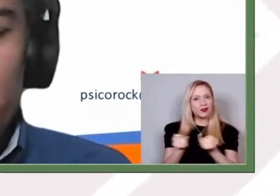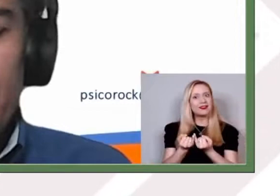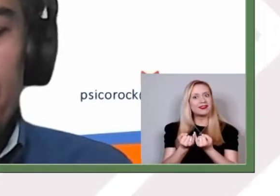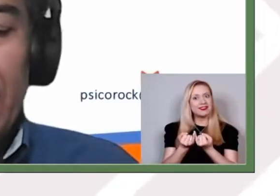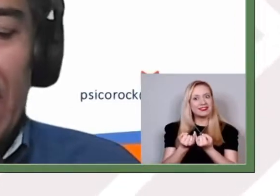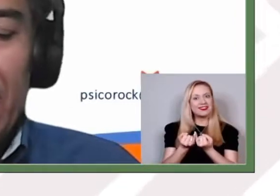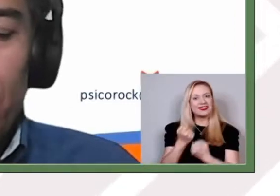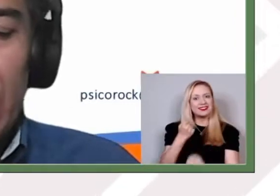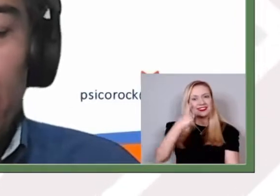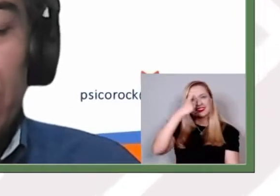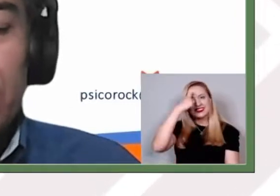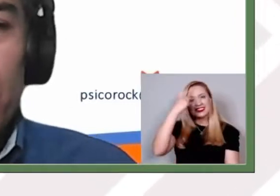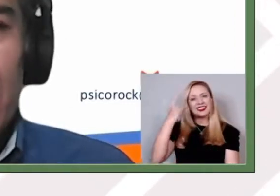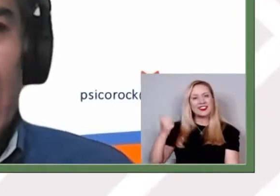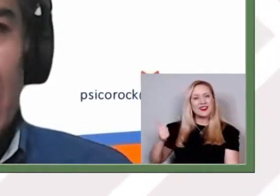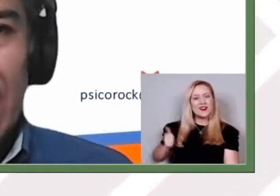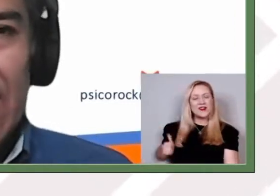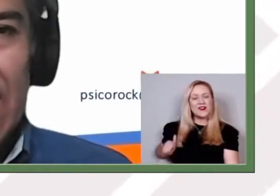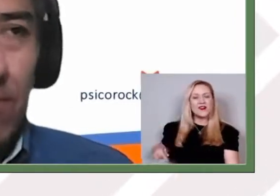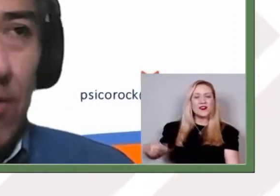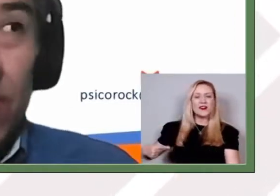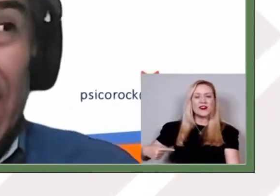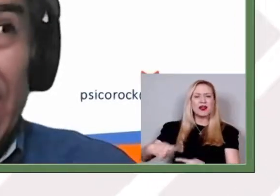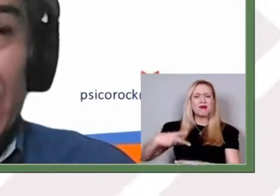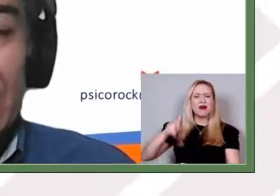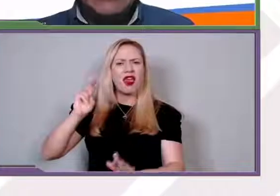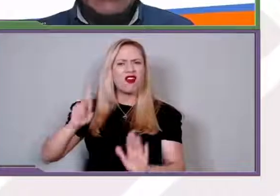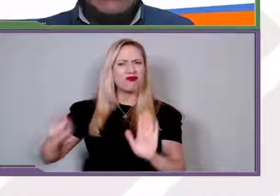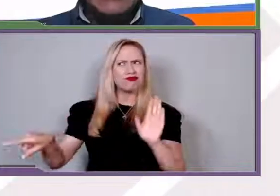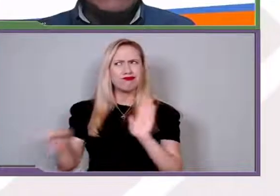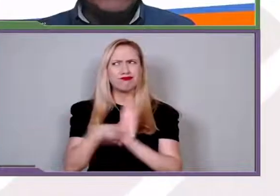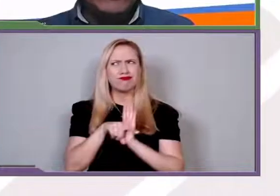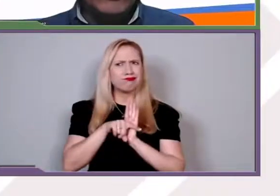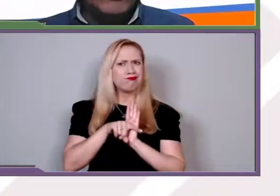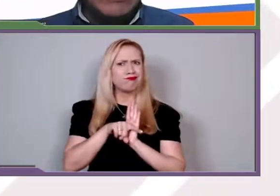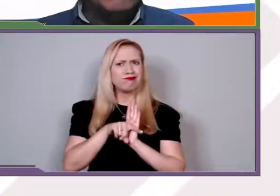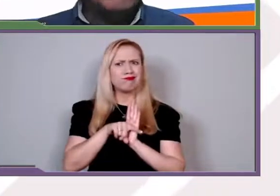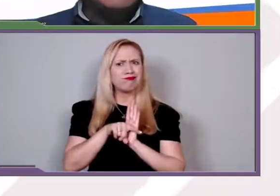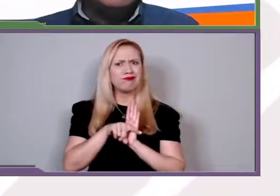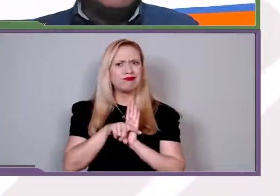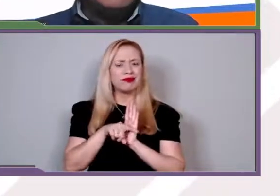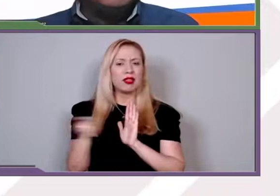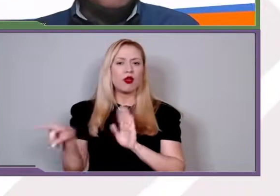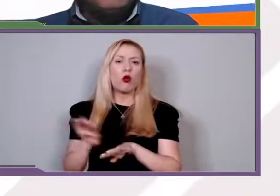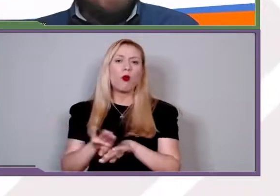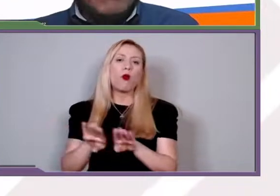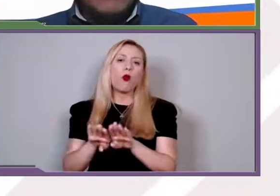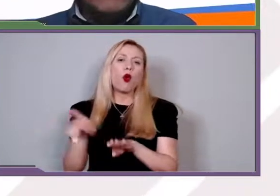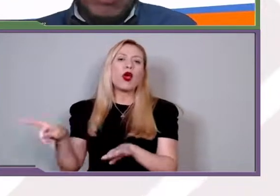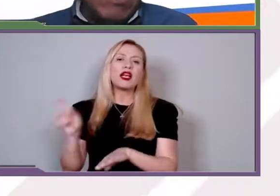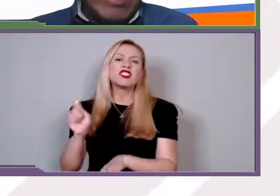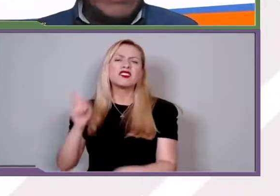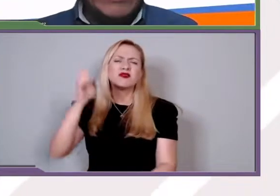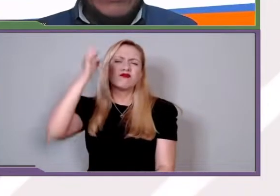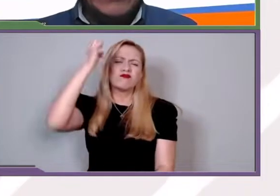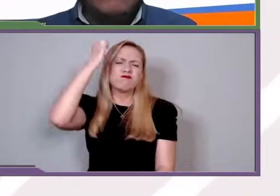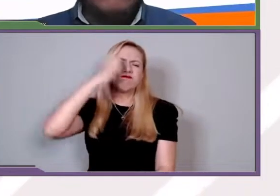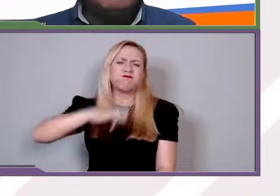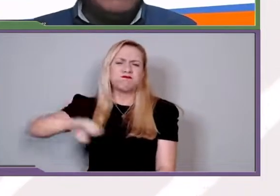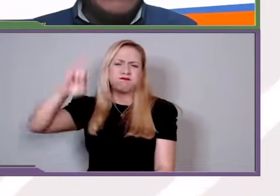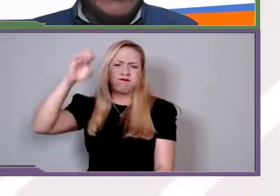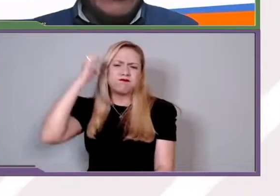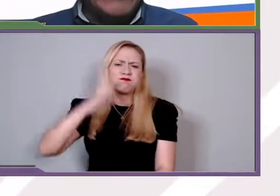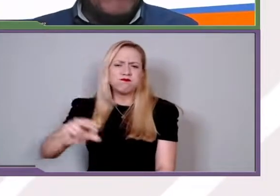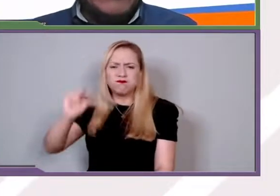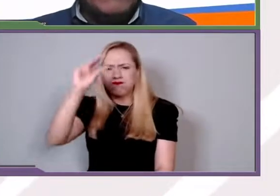tener claro que lo que corresponde a la clínica, bueno, ahí está estructurado y yo pienso, digo, al ser